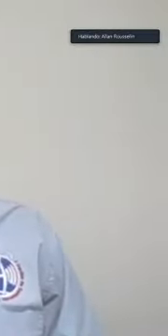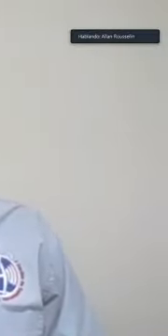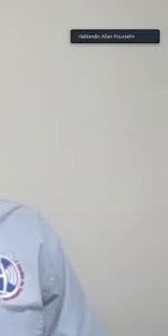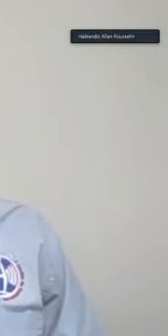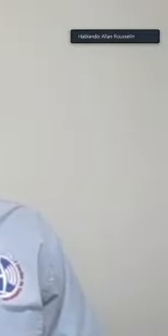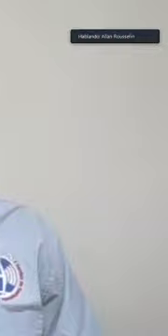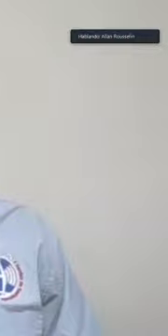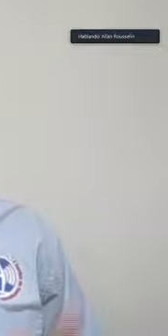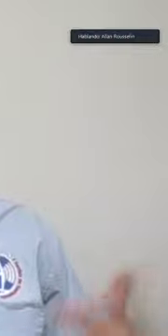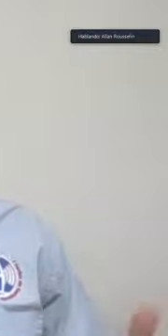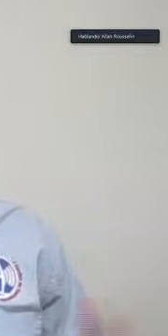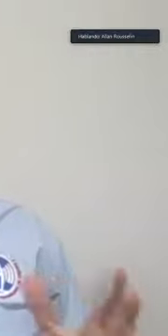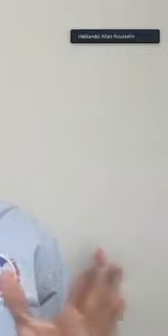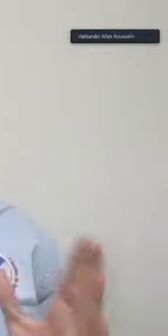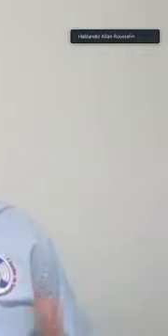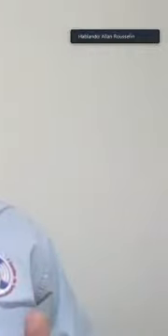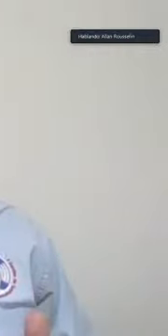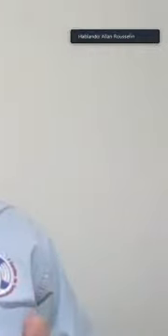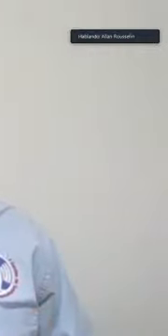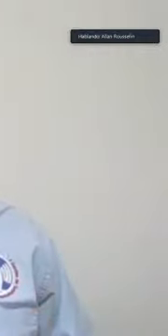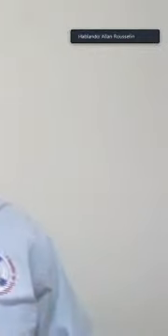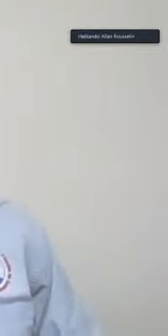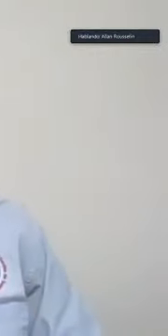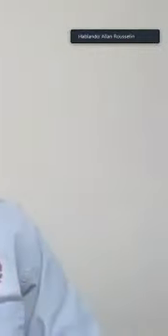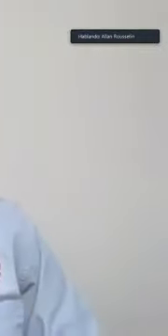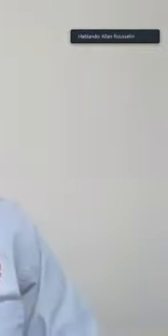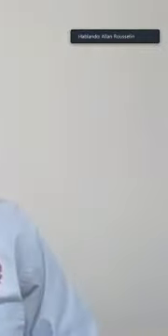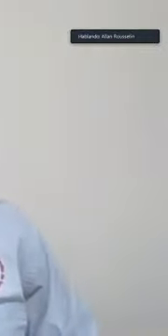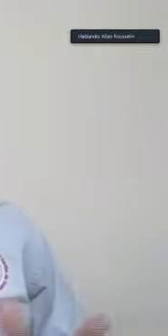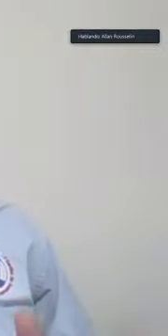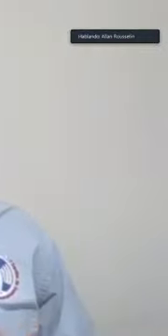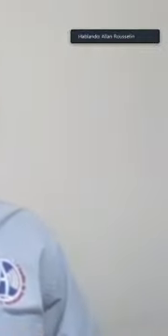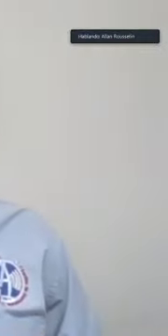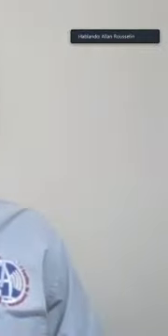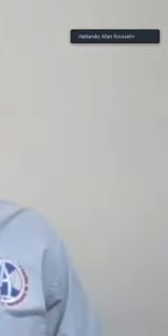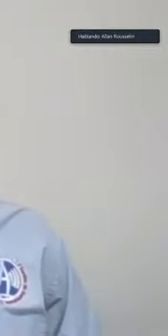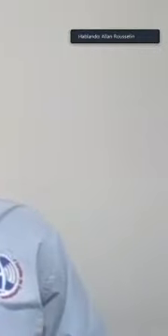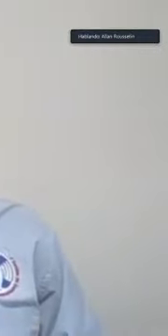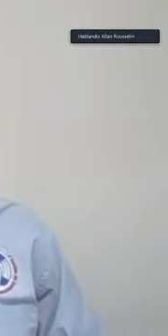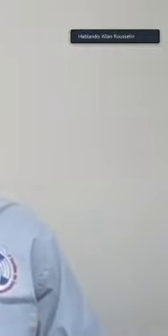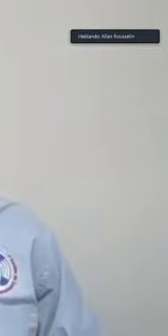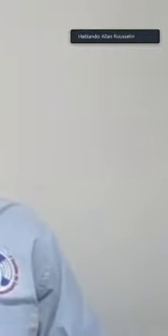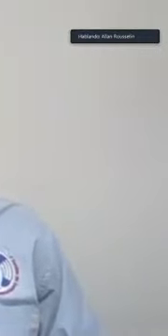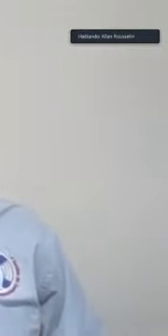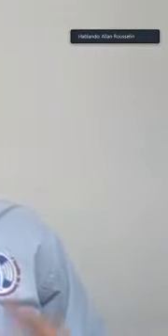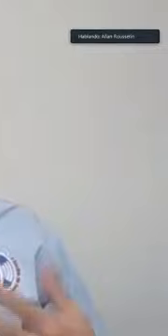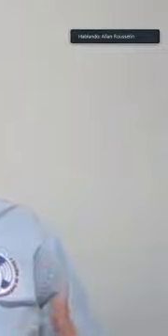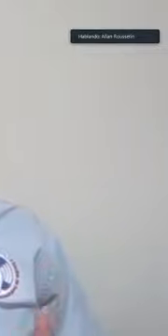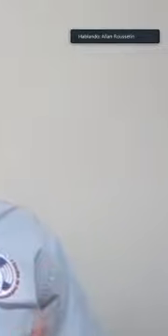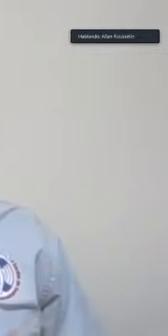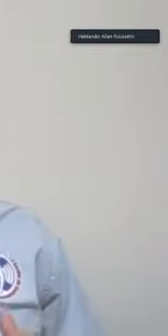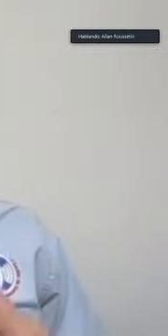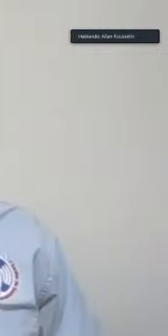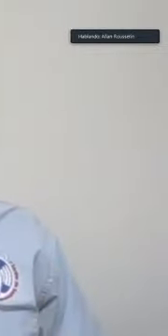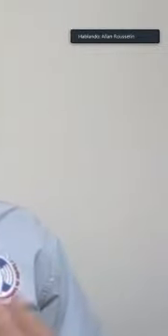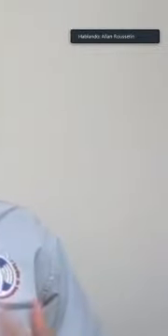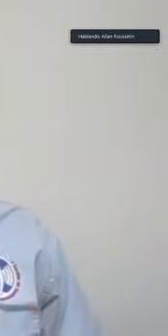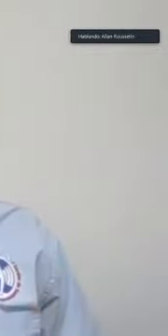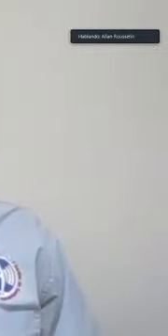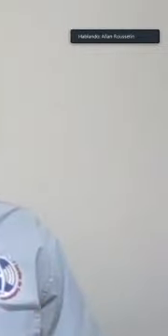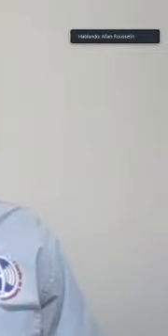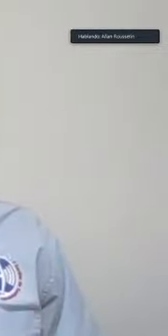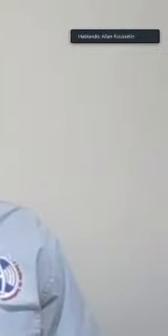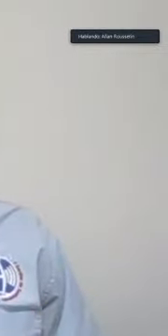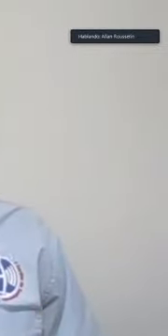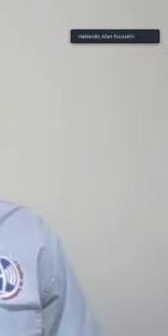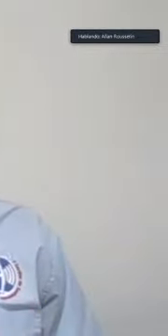hace algunos años, porque ella es muy famosa en su país y en Centroamérica. Ella es de Honduras. Por su causa, ella es muy